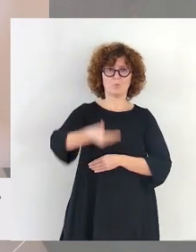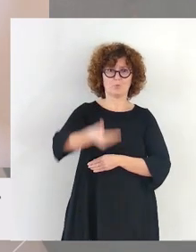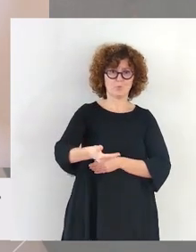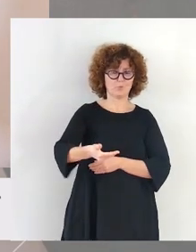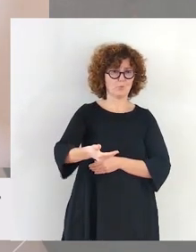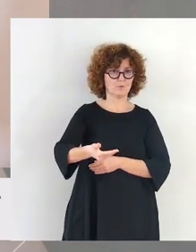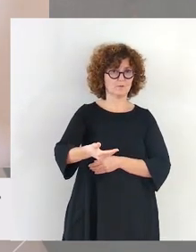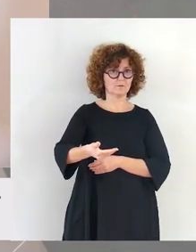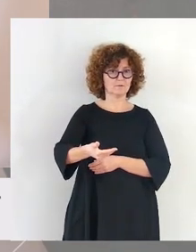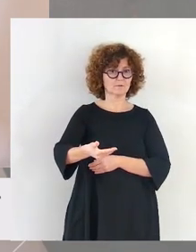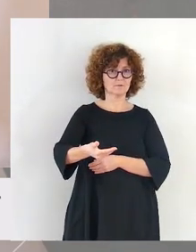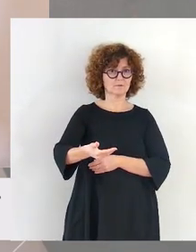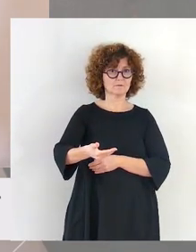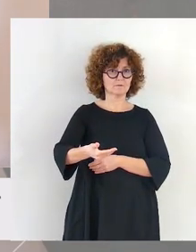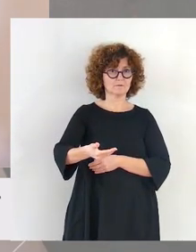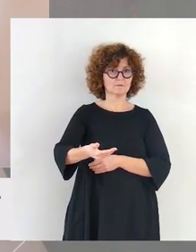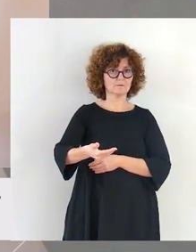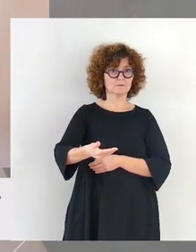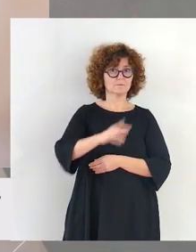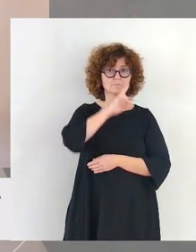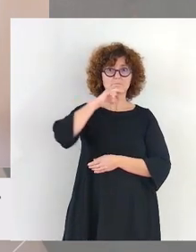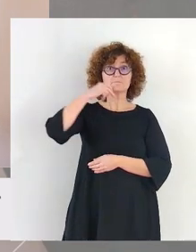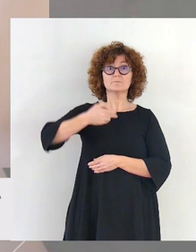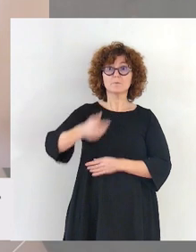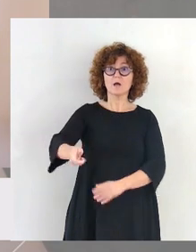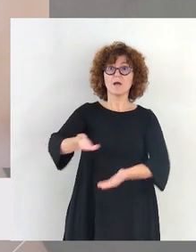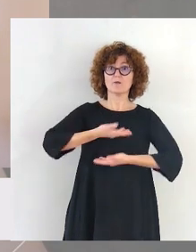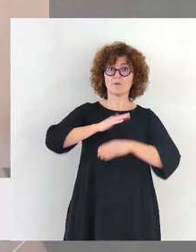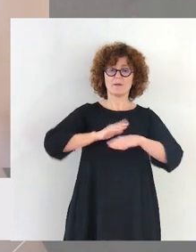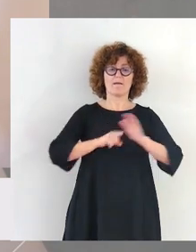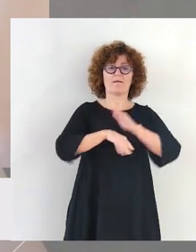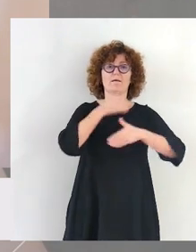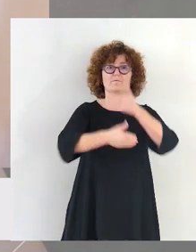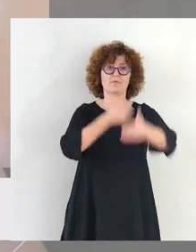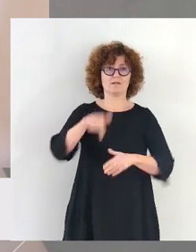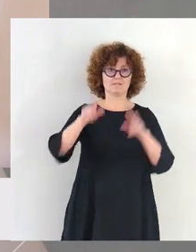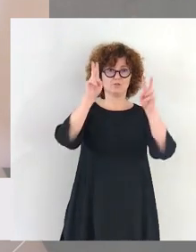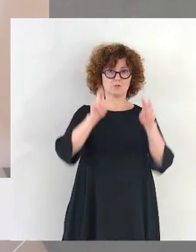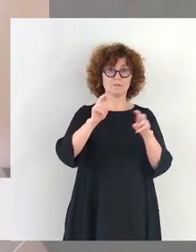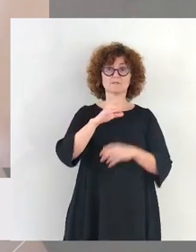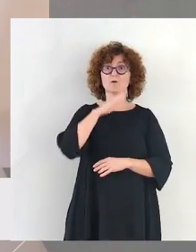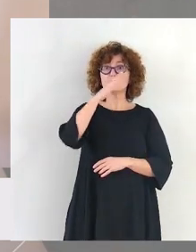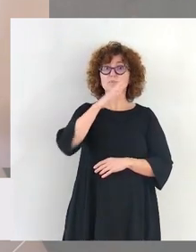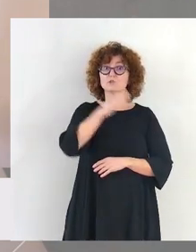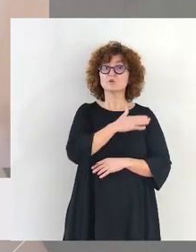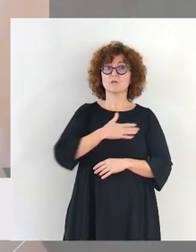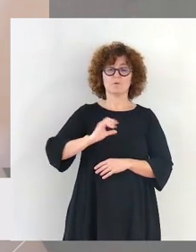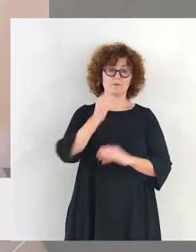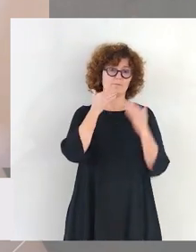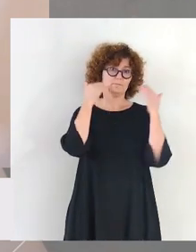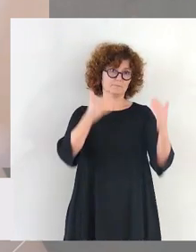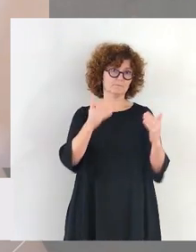muy importantes y que nos van a permitir seguir avanzando en todos estos temas Por eso quiero dar las gracias a